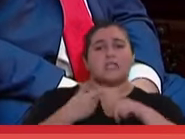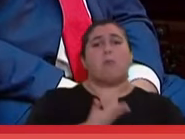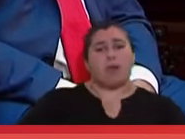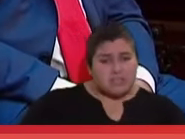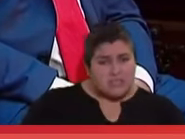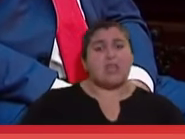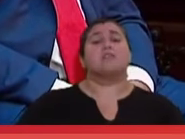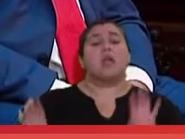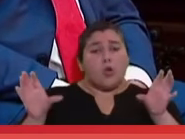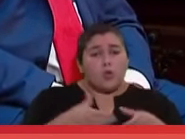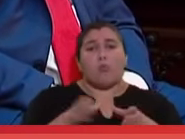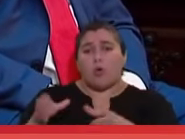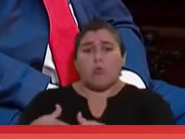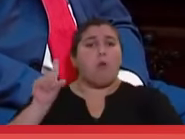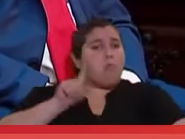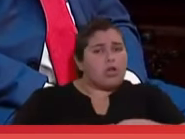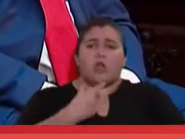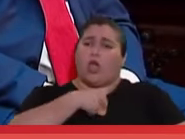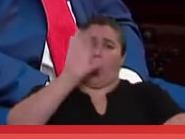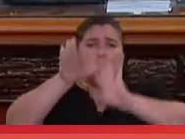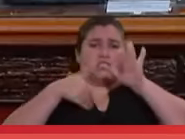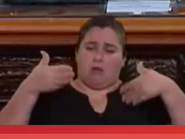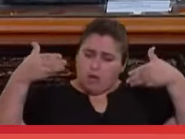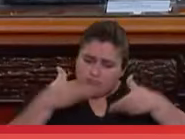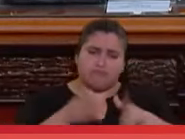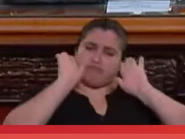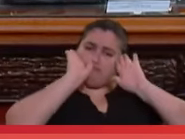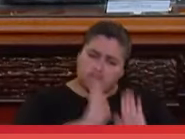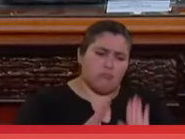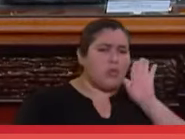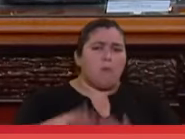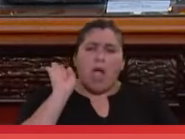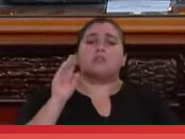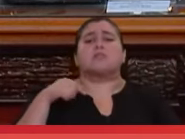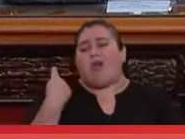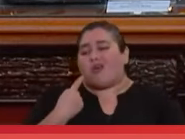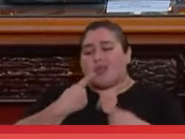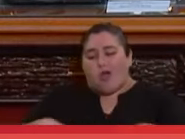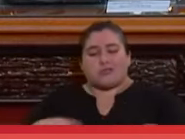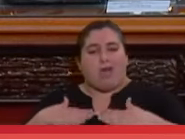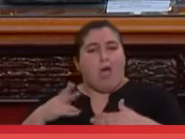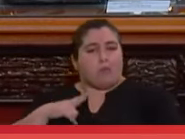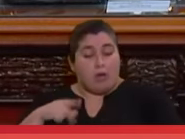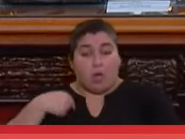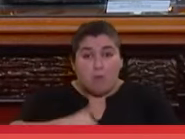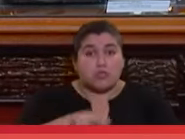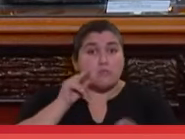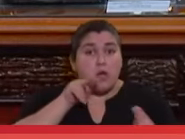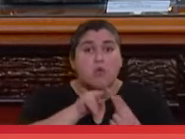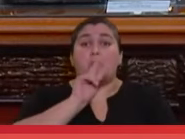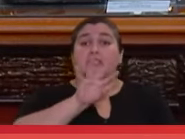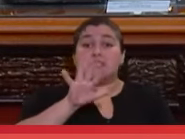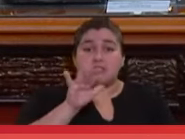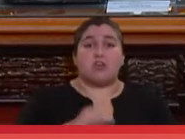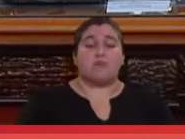directo es una de las fábricas, si vemos la de Río Tercero, una de las fábricas que más trabajo da. Y si ves el desborde de lo que todo